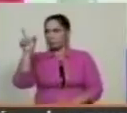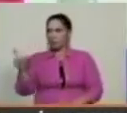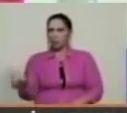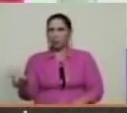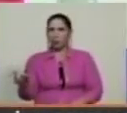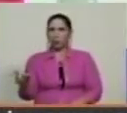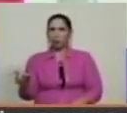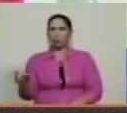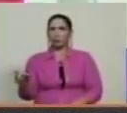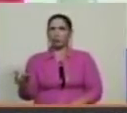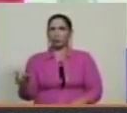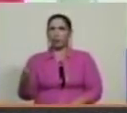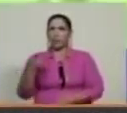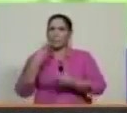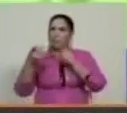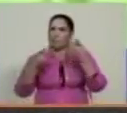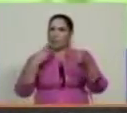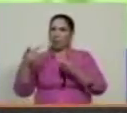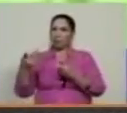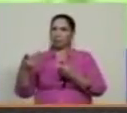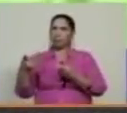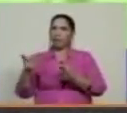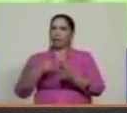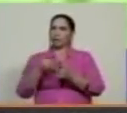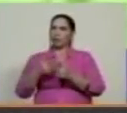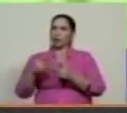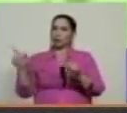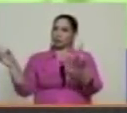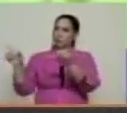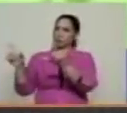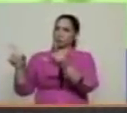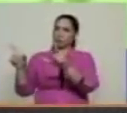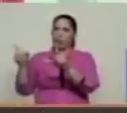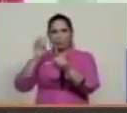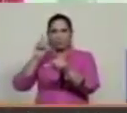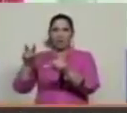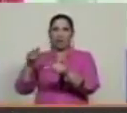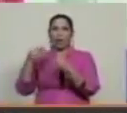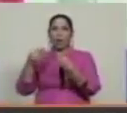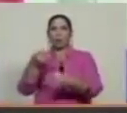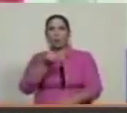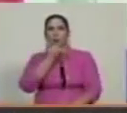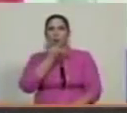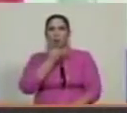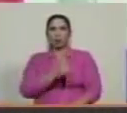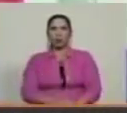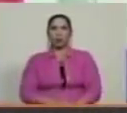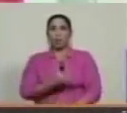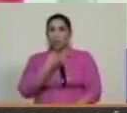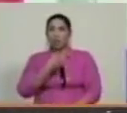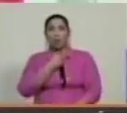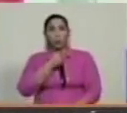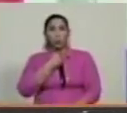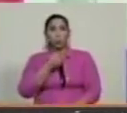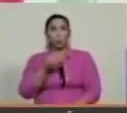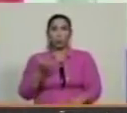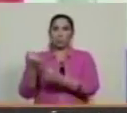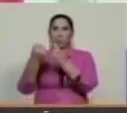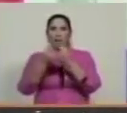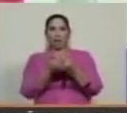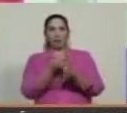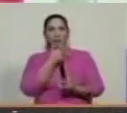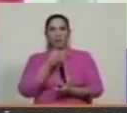una campaña para ponerle cámaras donde vaya, para que cometa errores. Le gusta la plata, se la ponen facilita.